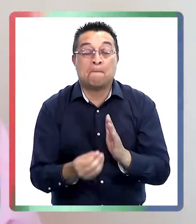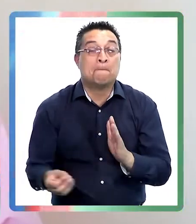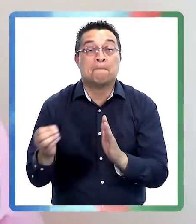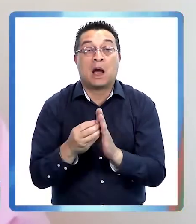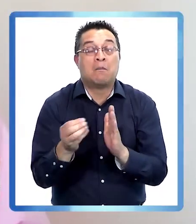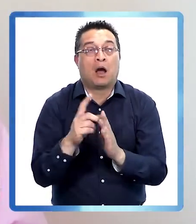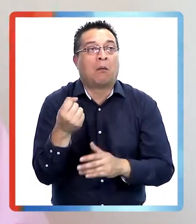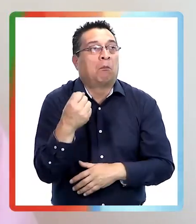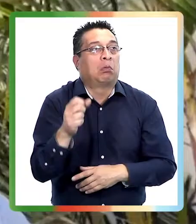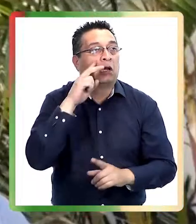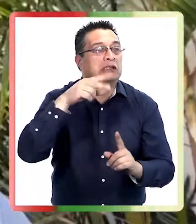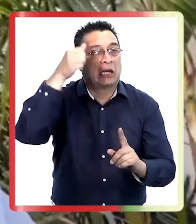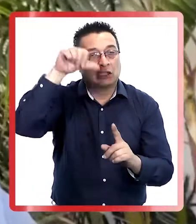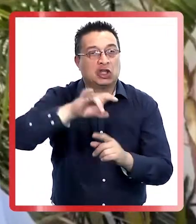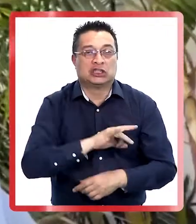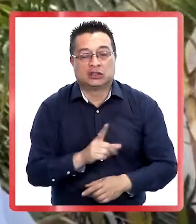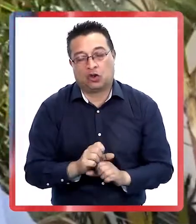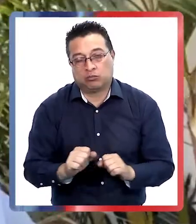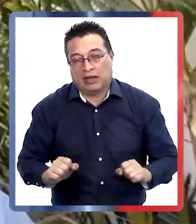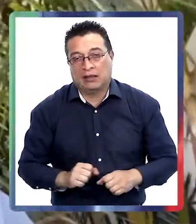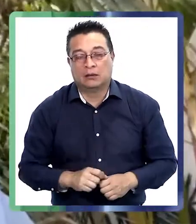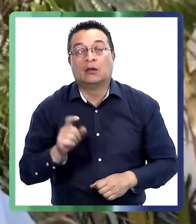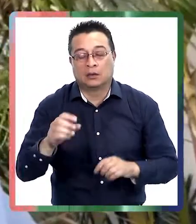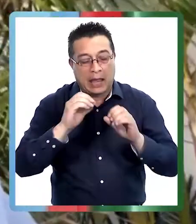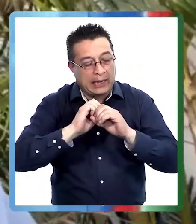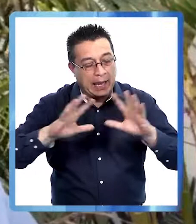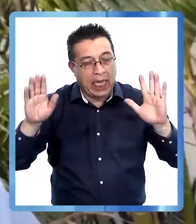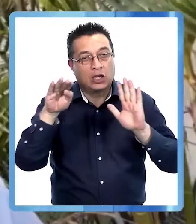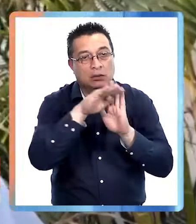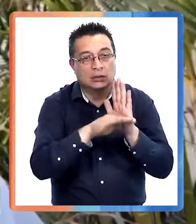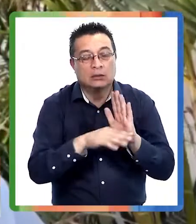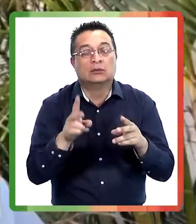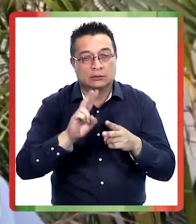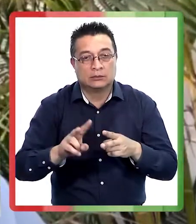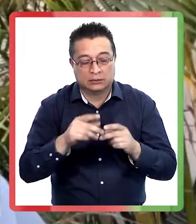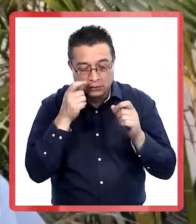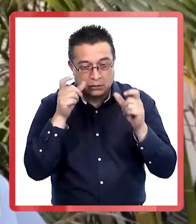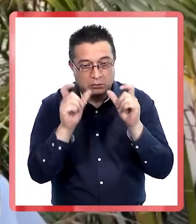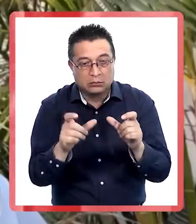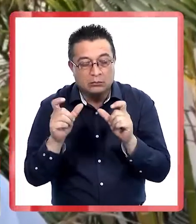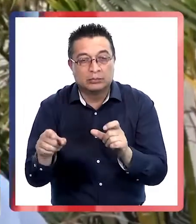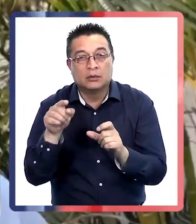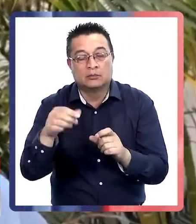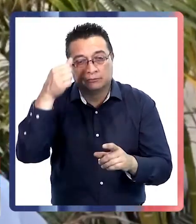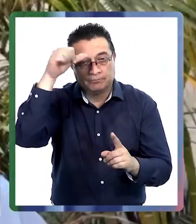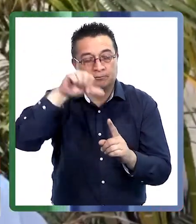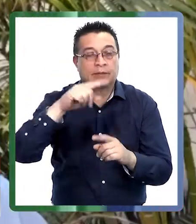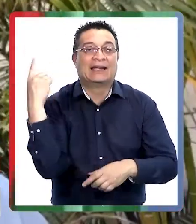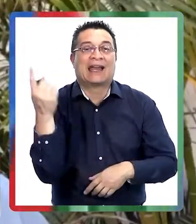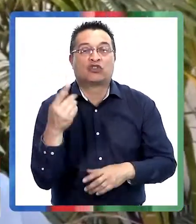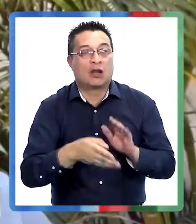caso más de impunidad en Chile. Creo que es tiempo de establecer criterios claros para que se realicen las medidas cautelares como es el